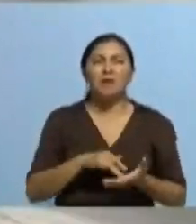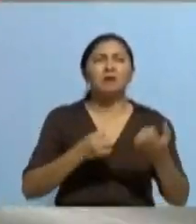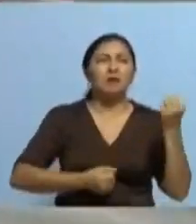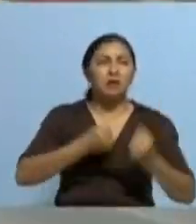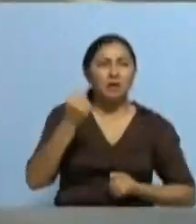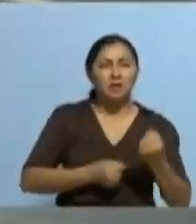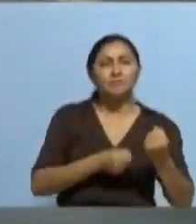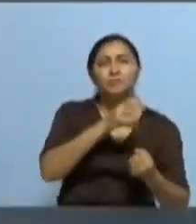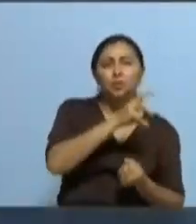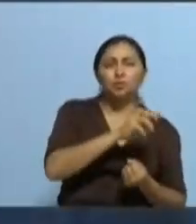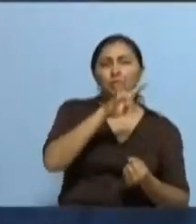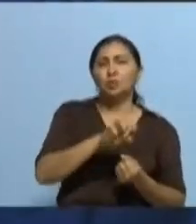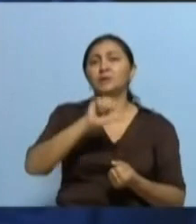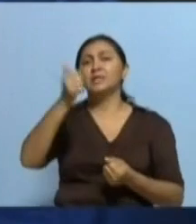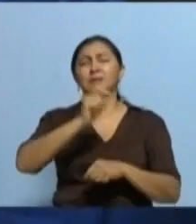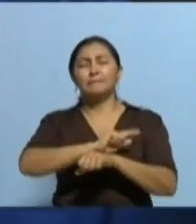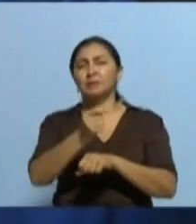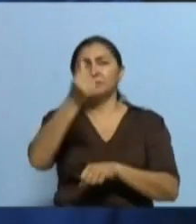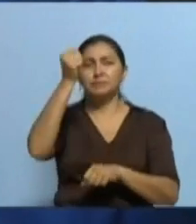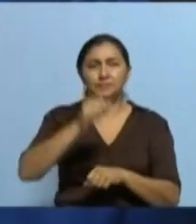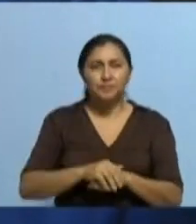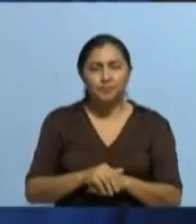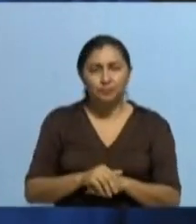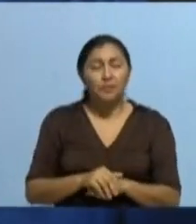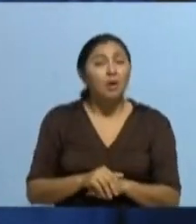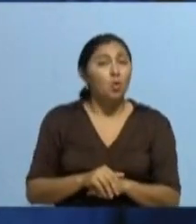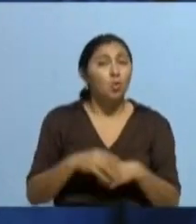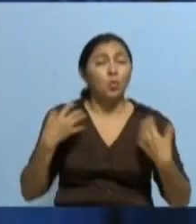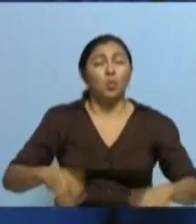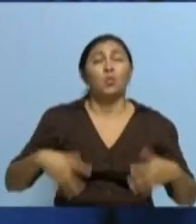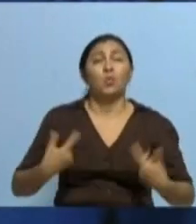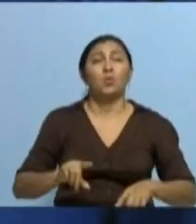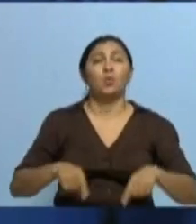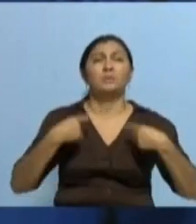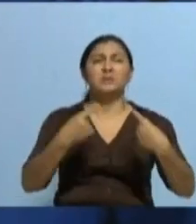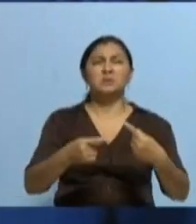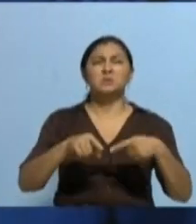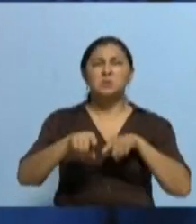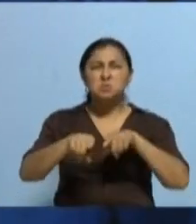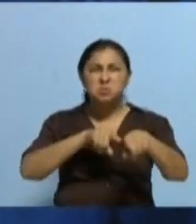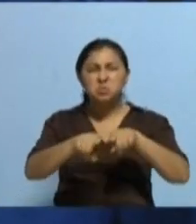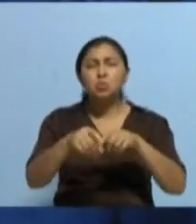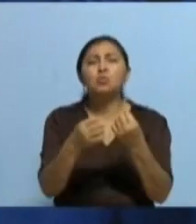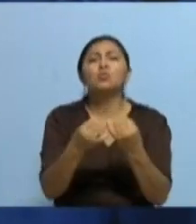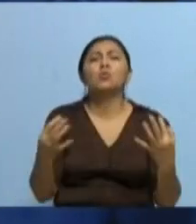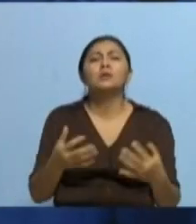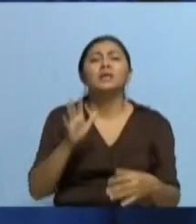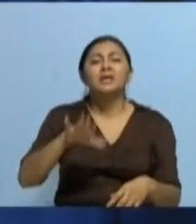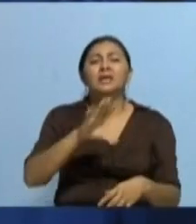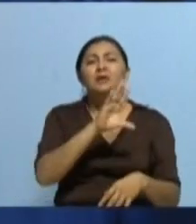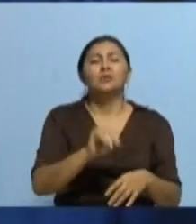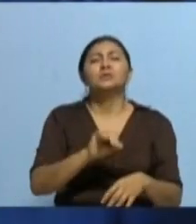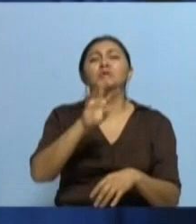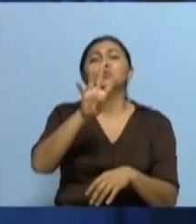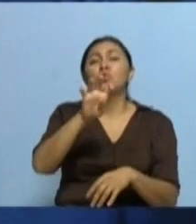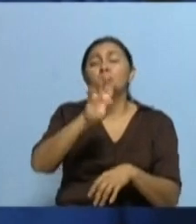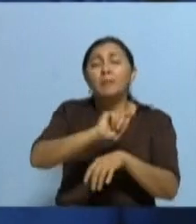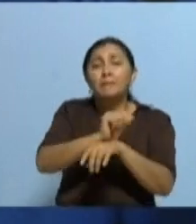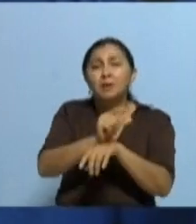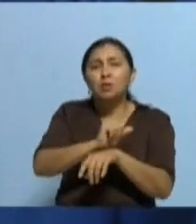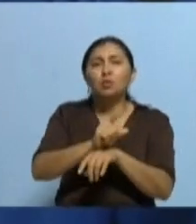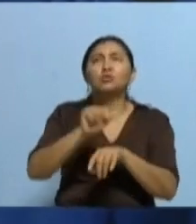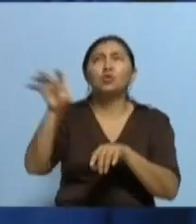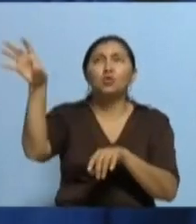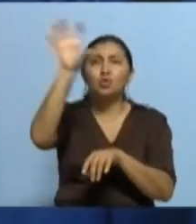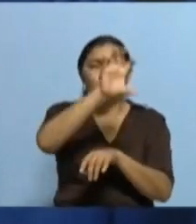categorías de 8, 9 y 10 segundos. Bueno, gran competición. Nosotros tenemos en este momento carros en la costa de 9 segundos, vienen carros foráneos